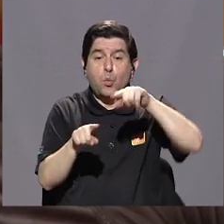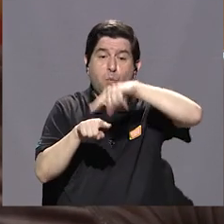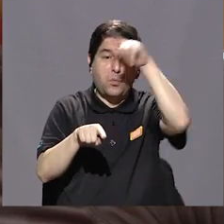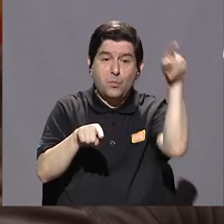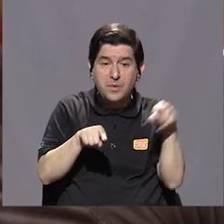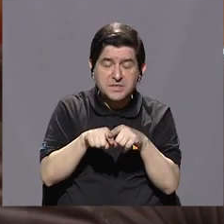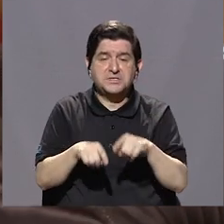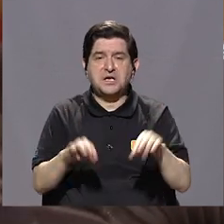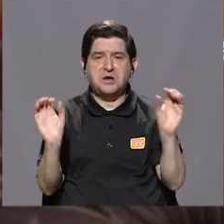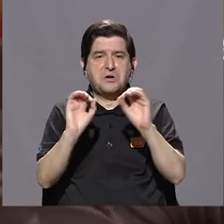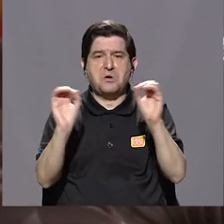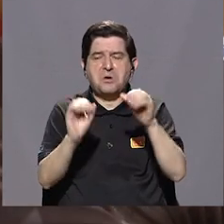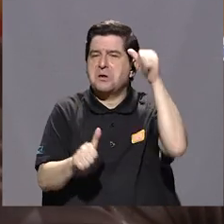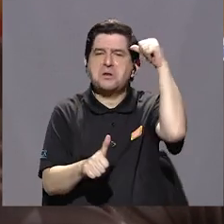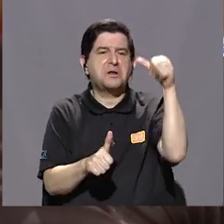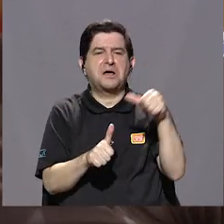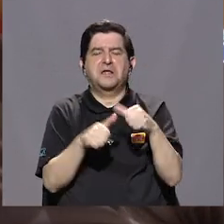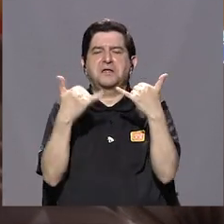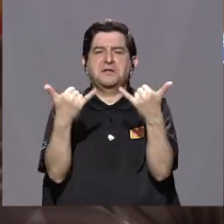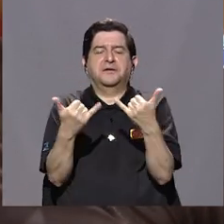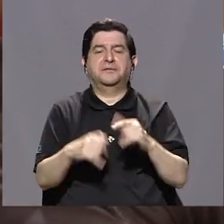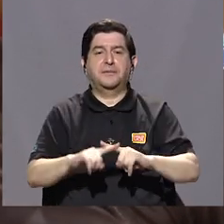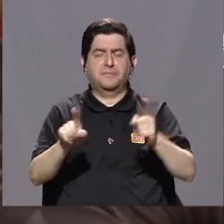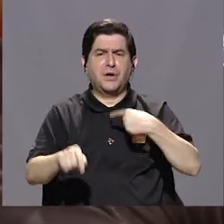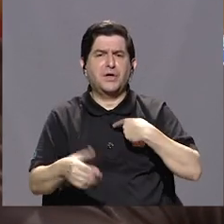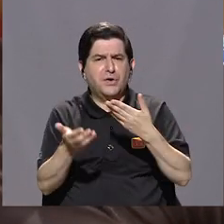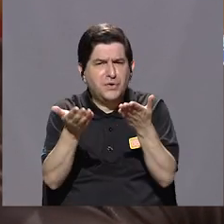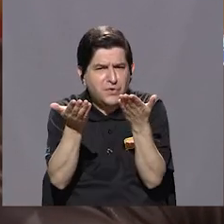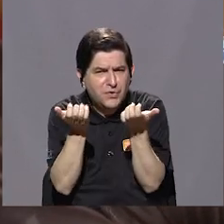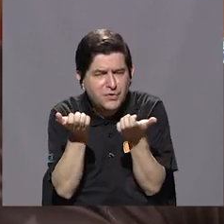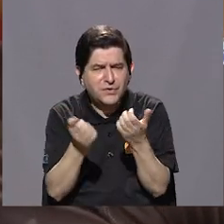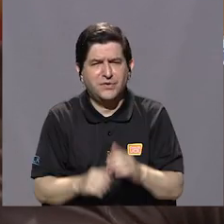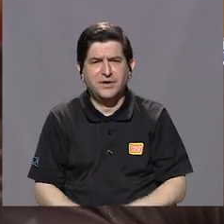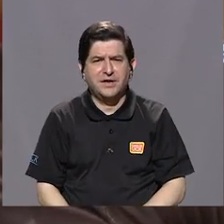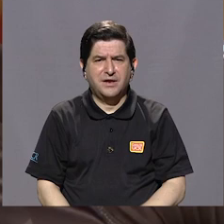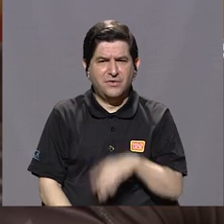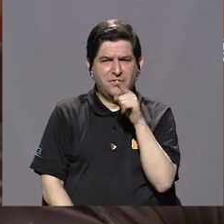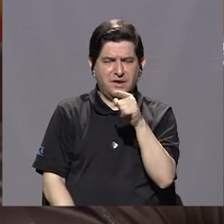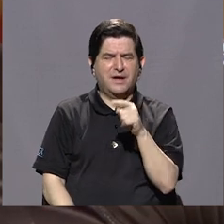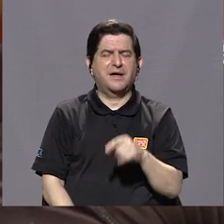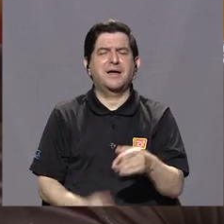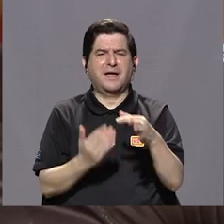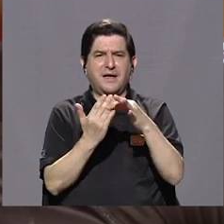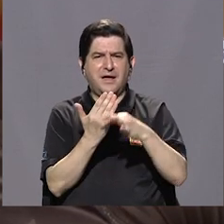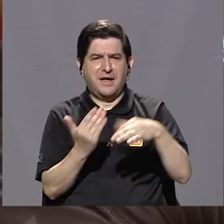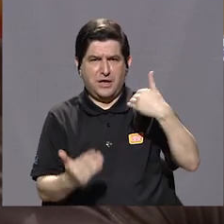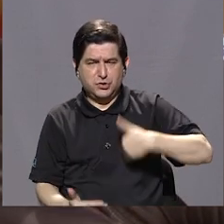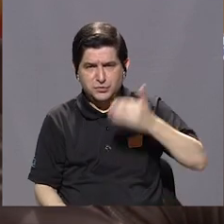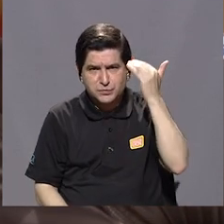no resiente nada. Pero yo sí quiero que sepa, por lo menos a mi esposo, que